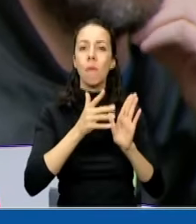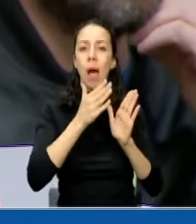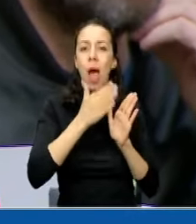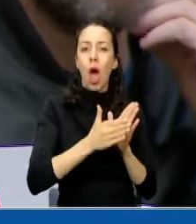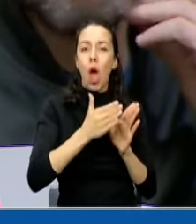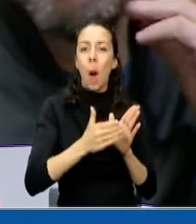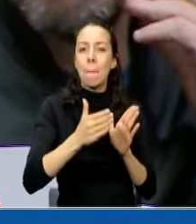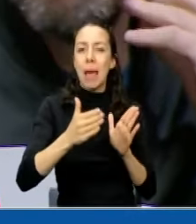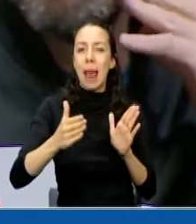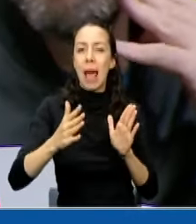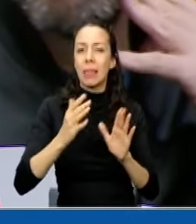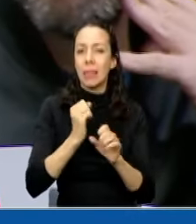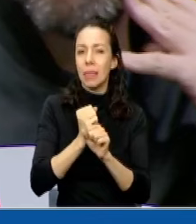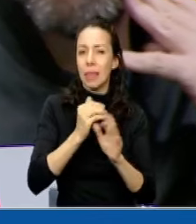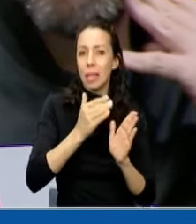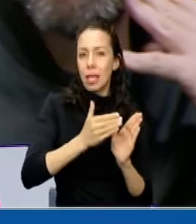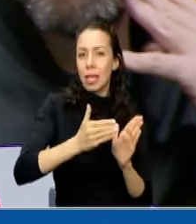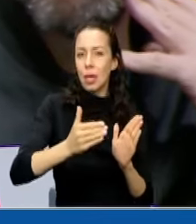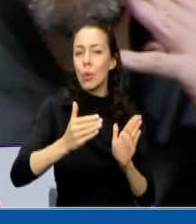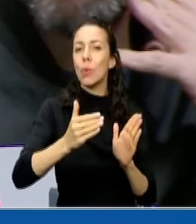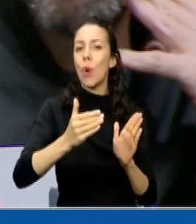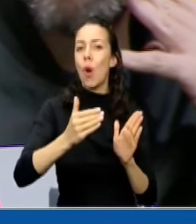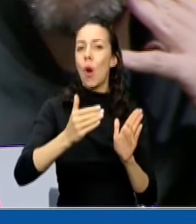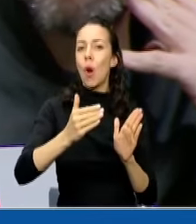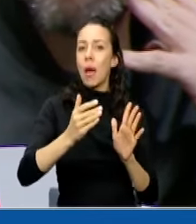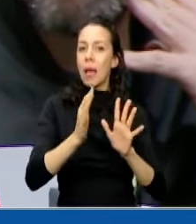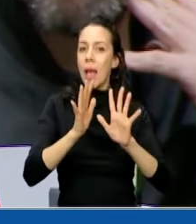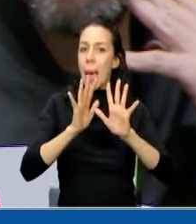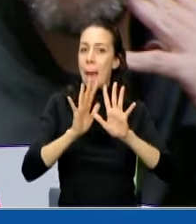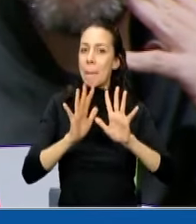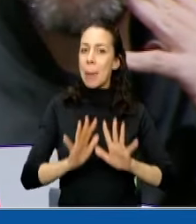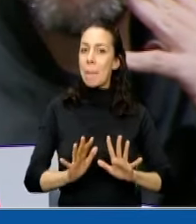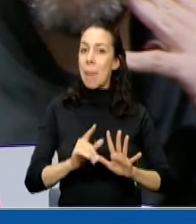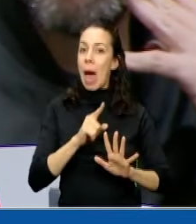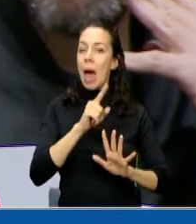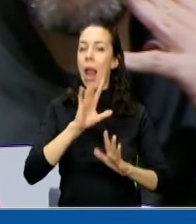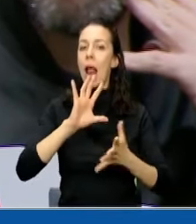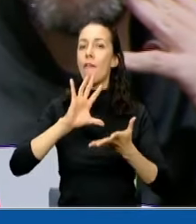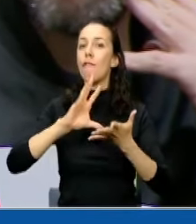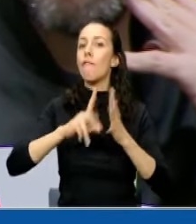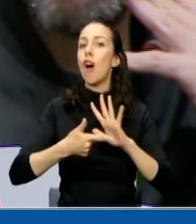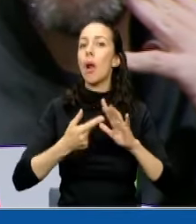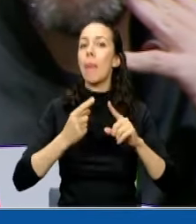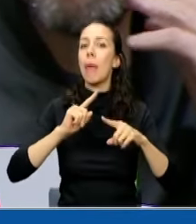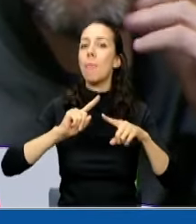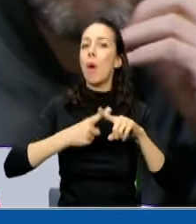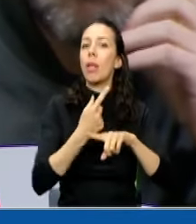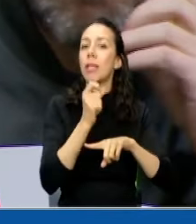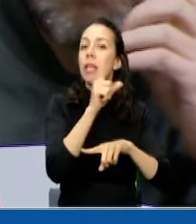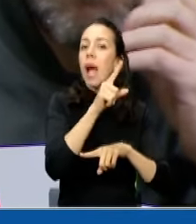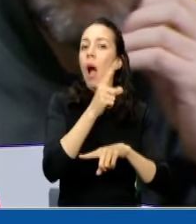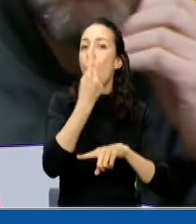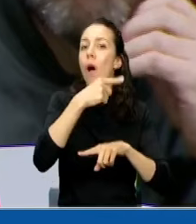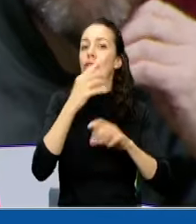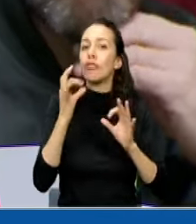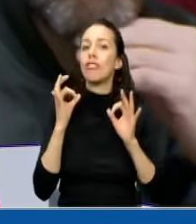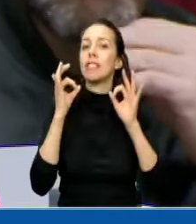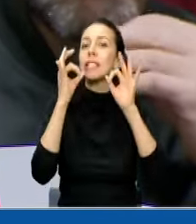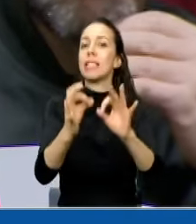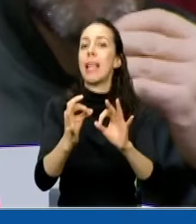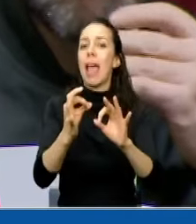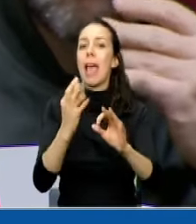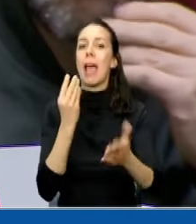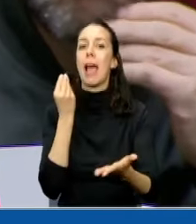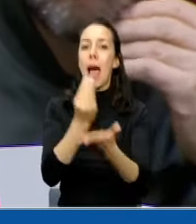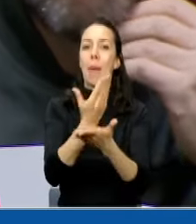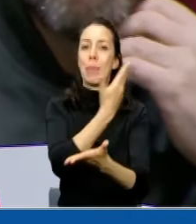que prepara la política que tendrían en caso de llegar a la presidencia. Y este no es para